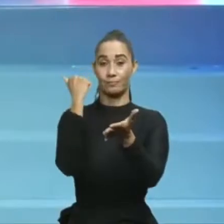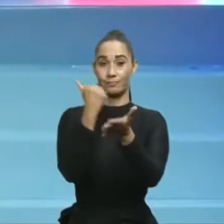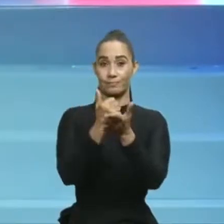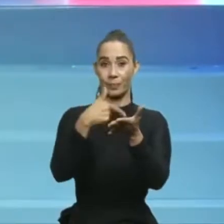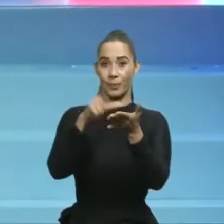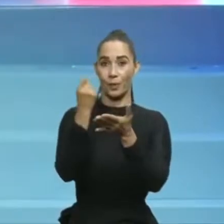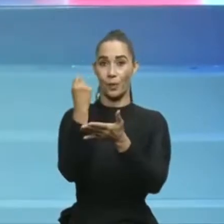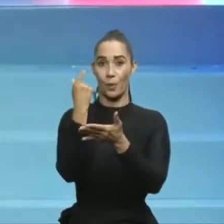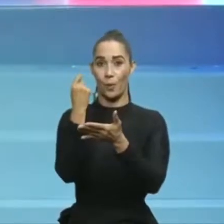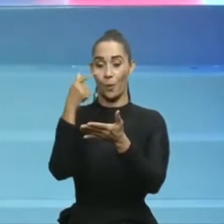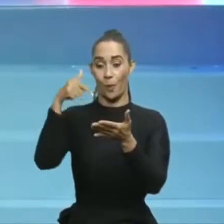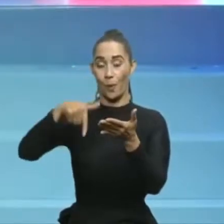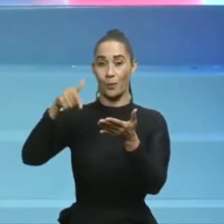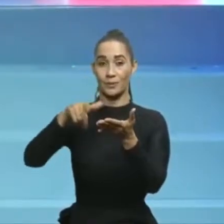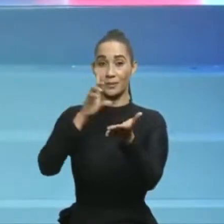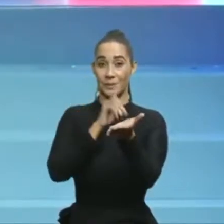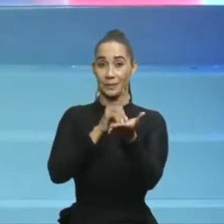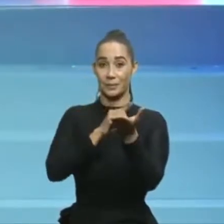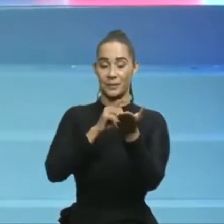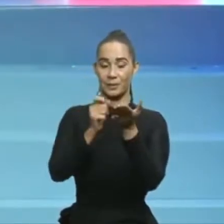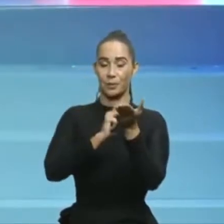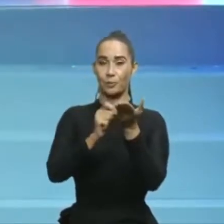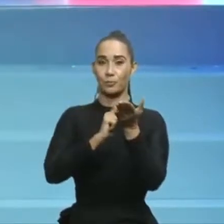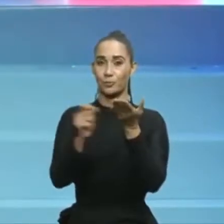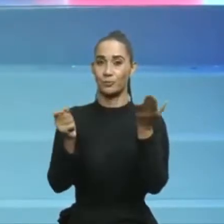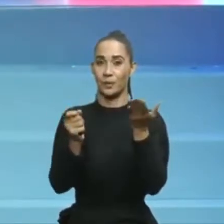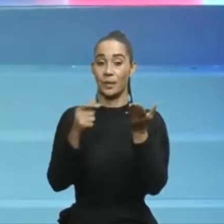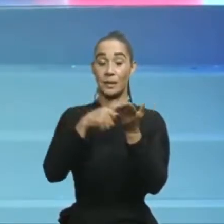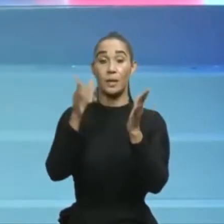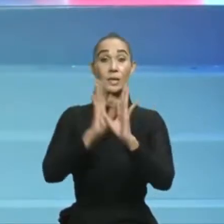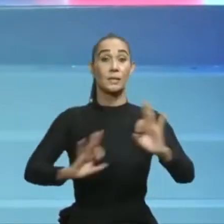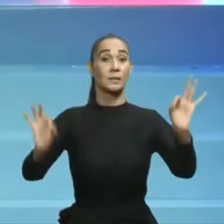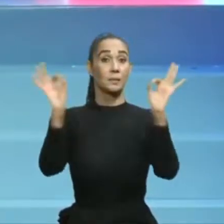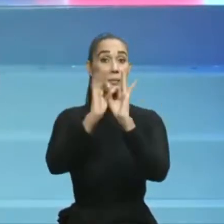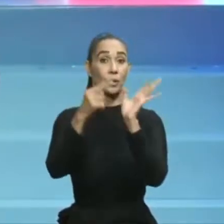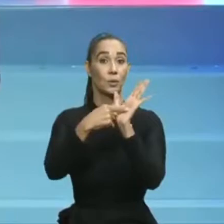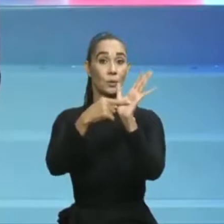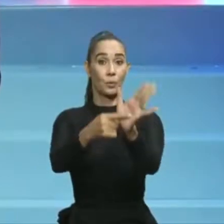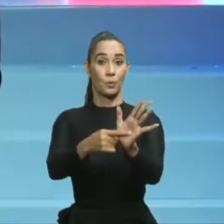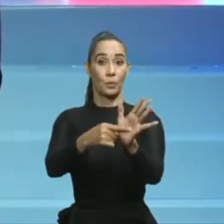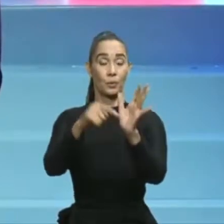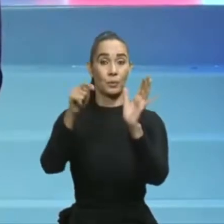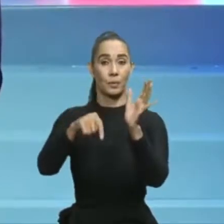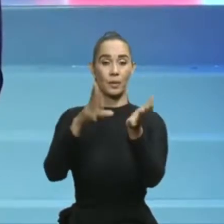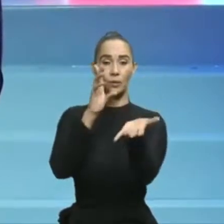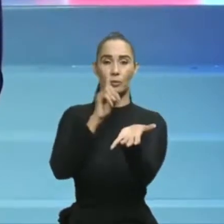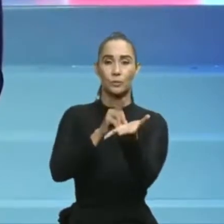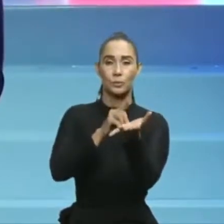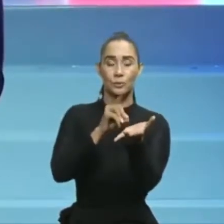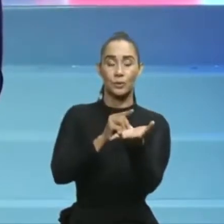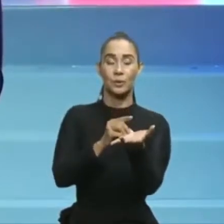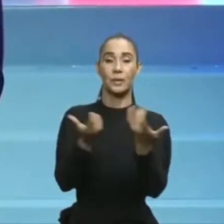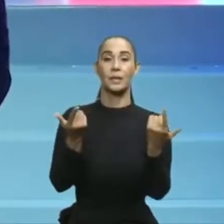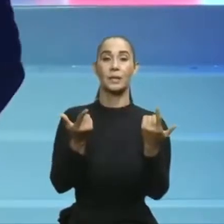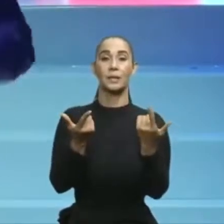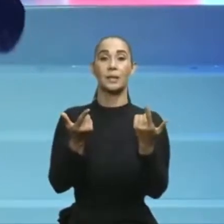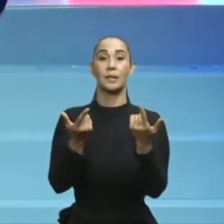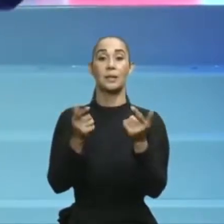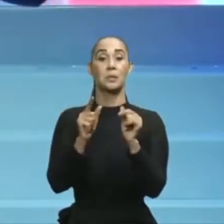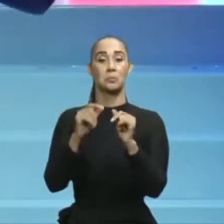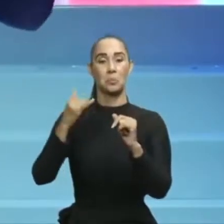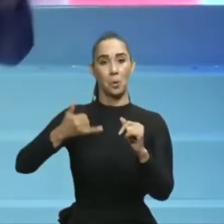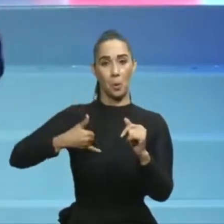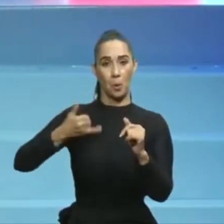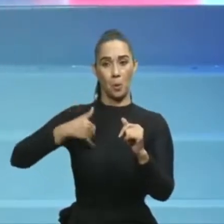11 facultades de medicina eso supone un importante reconocimiento para nuestros médicos y llevará a que jóvenes de